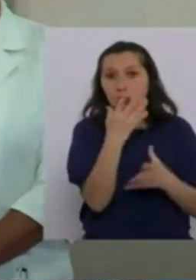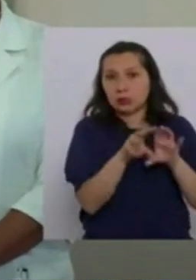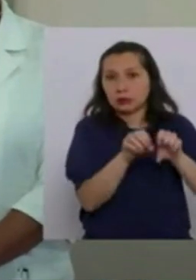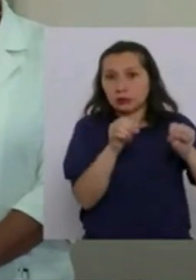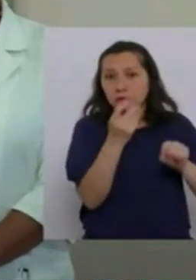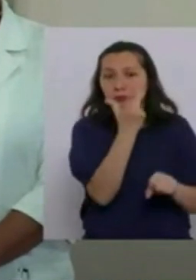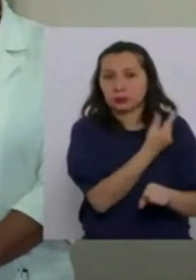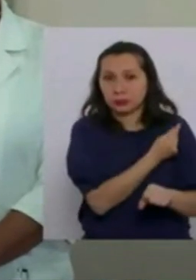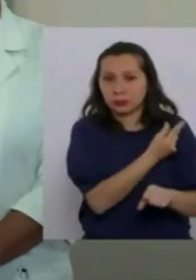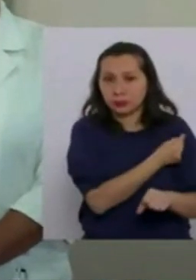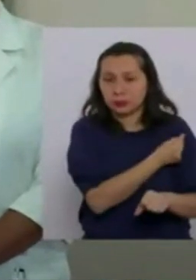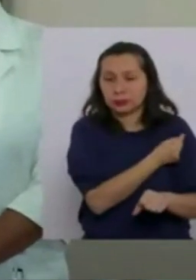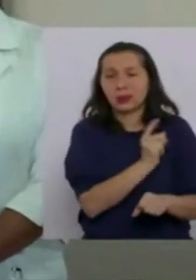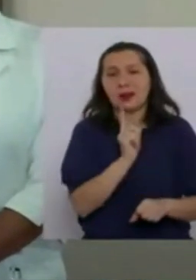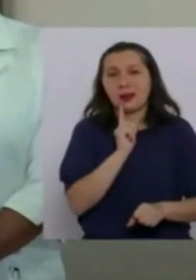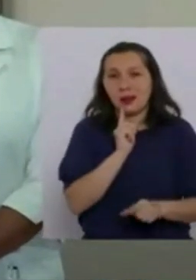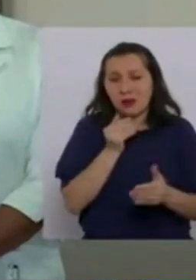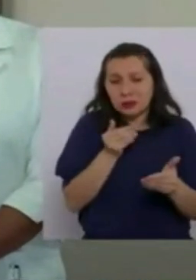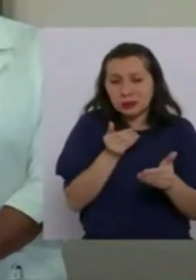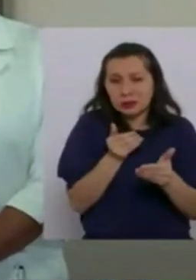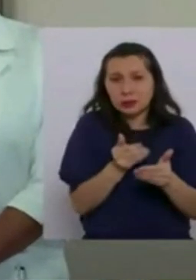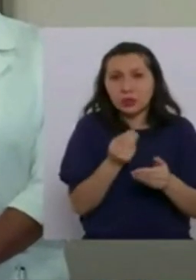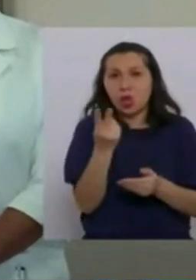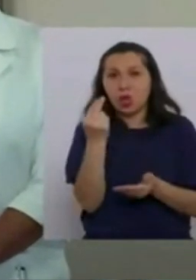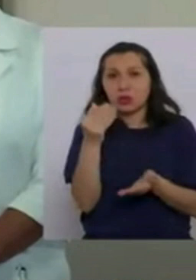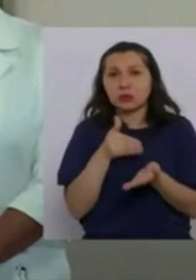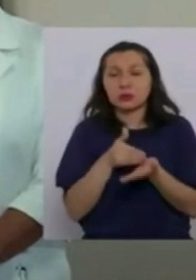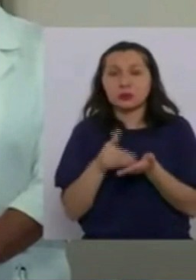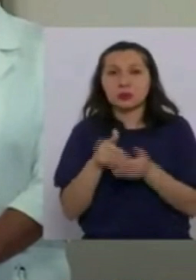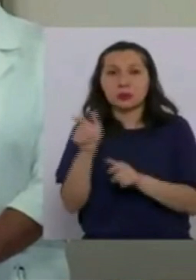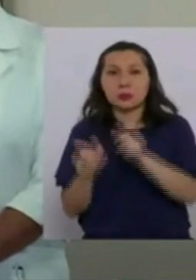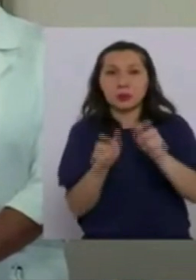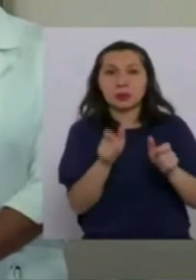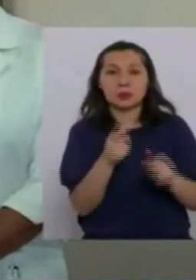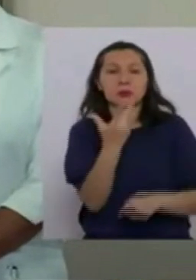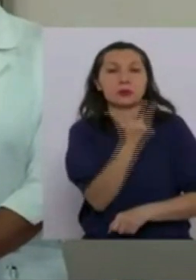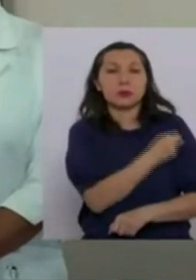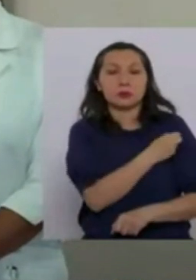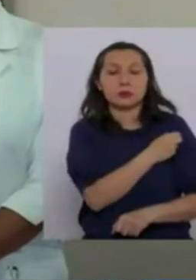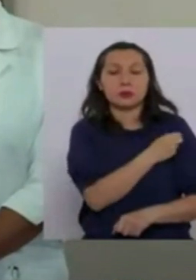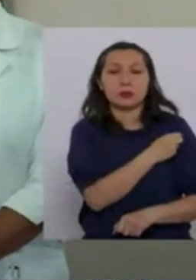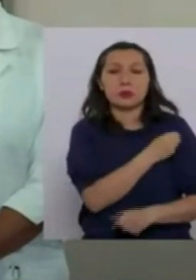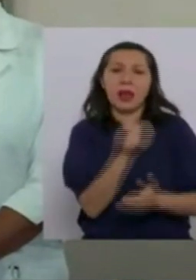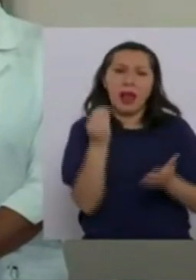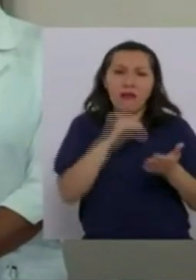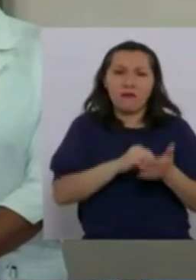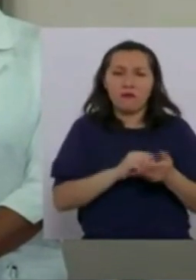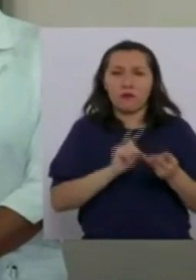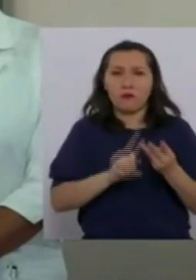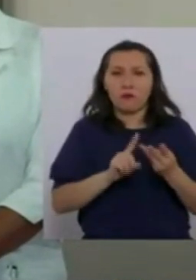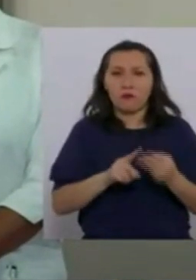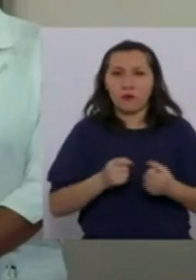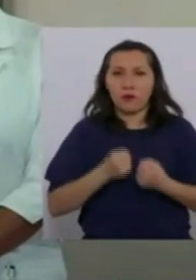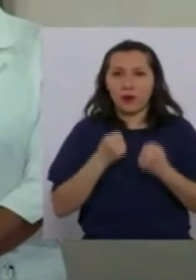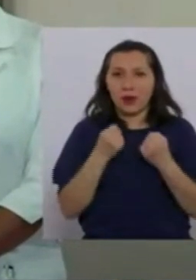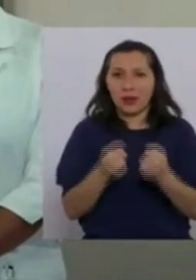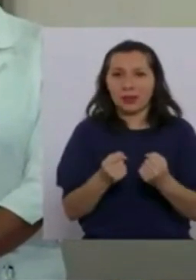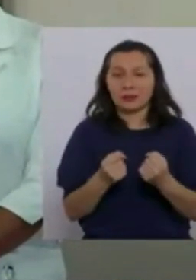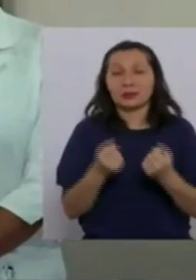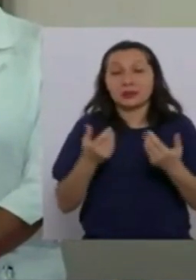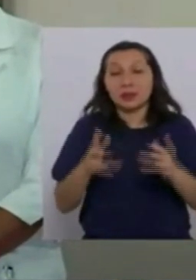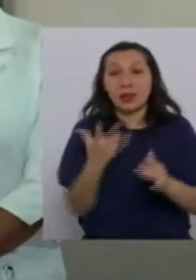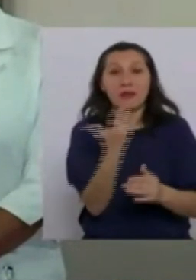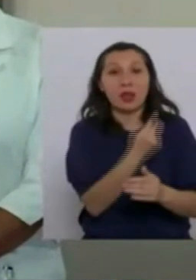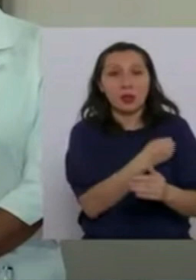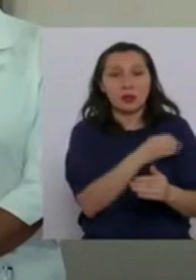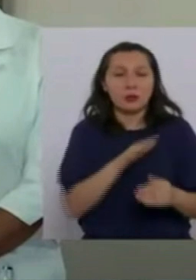a los 12 millones de personas vacunadas con la dosis de refuerzo. Hemos vacunado a gran parte de los niños